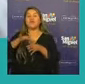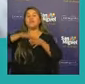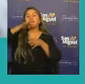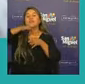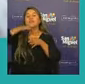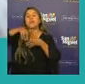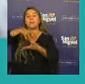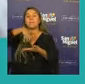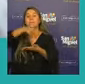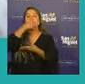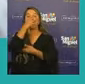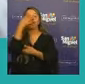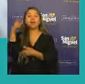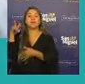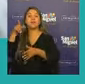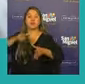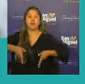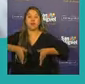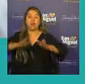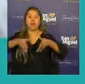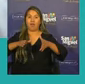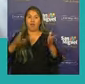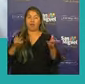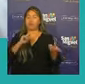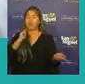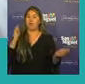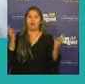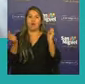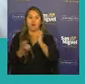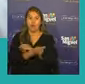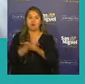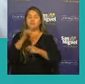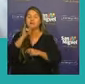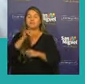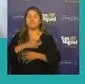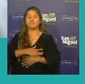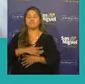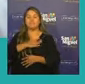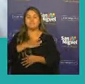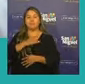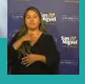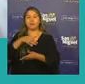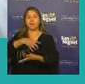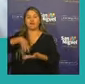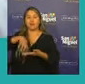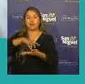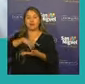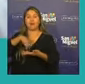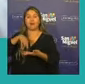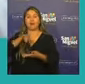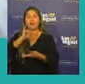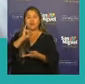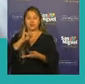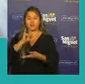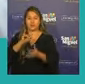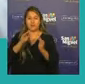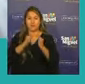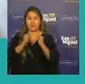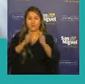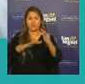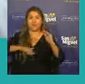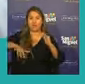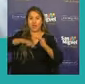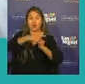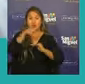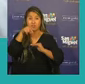calle, la verdad es que cambia y cambia también el sentido de nuestra comuna, el sentido de nuestro barrio. Y desde